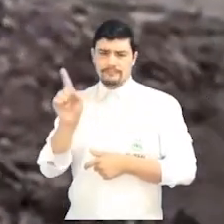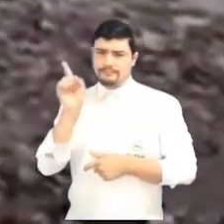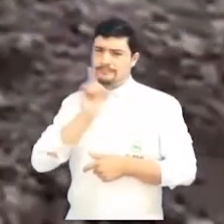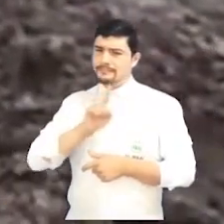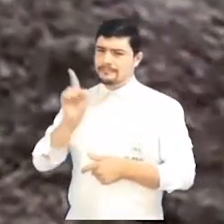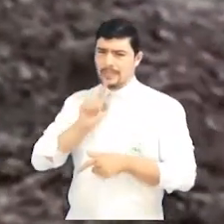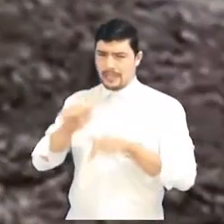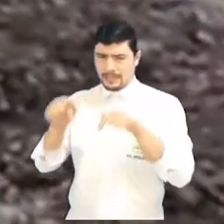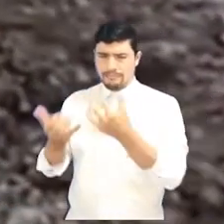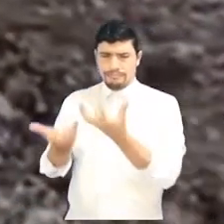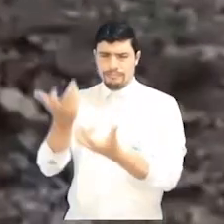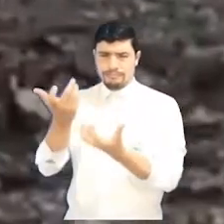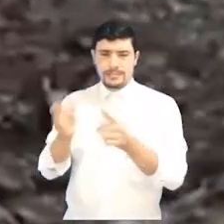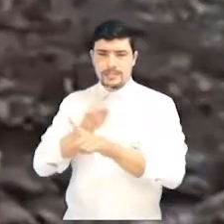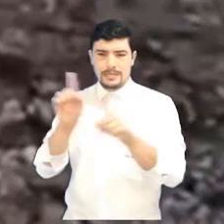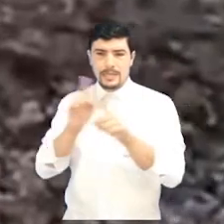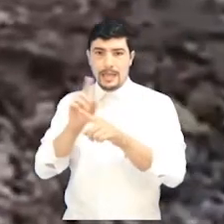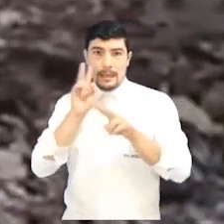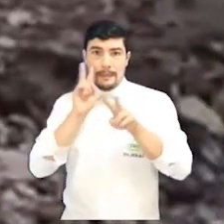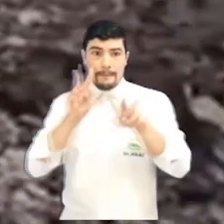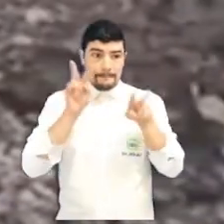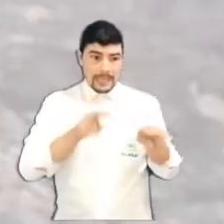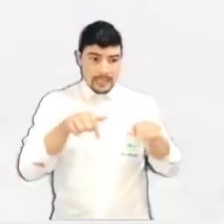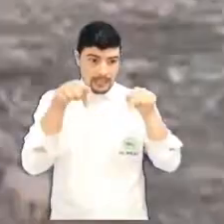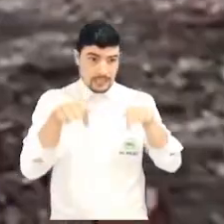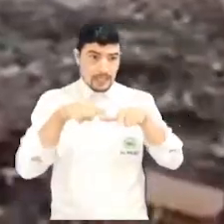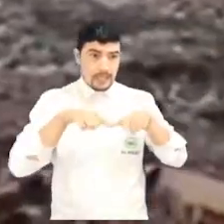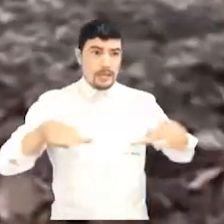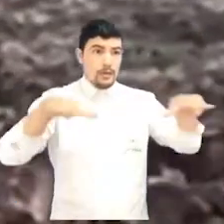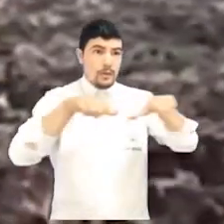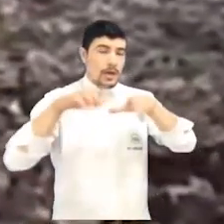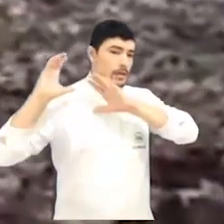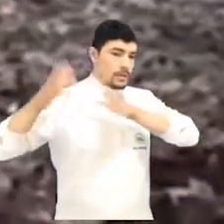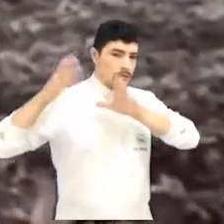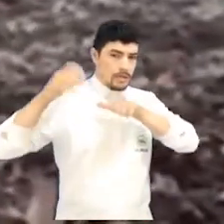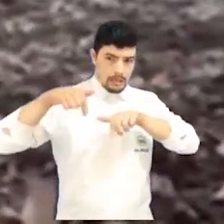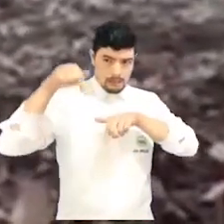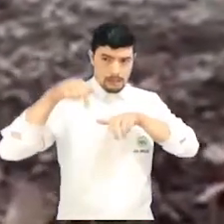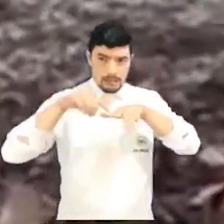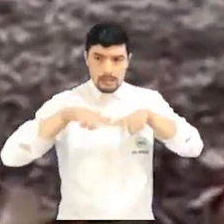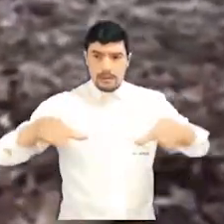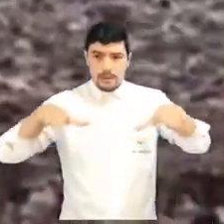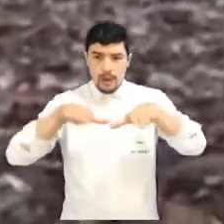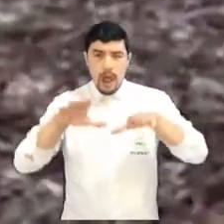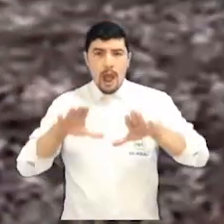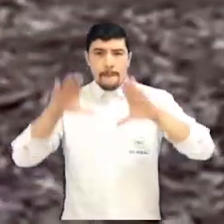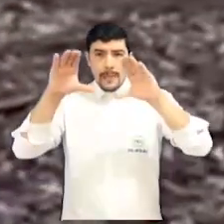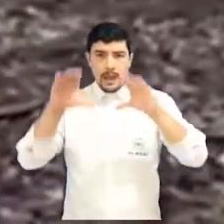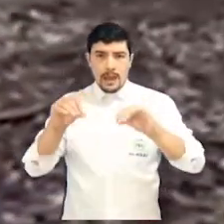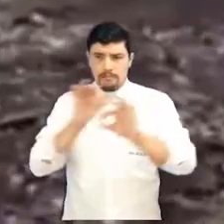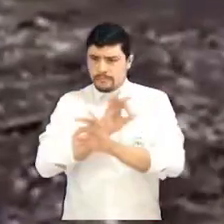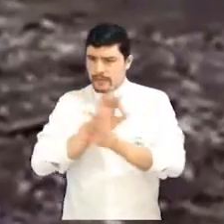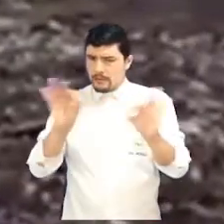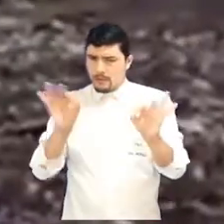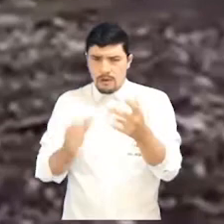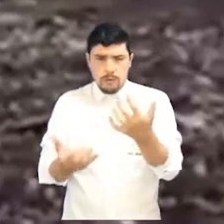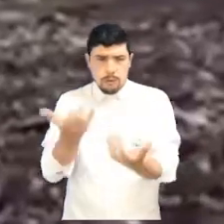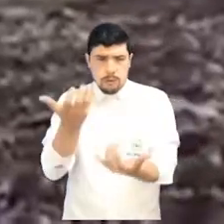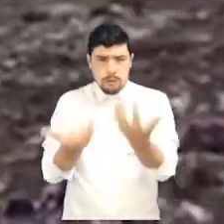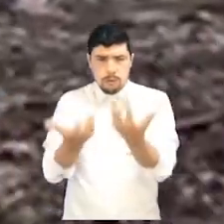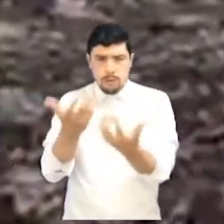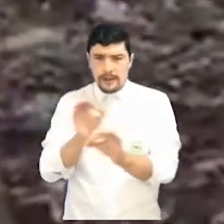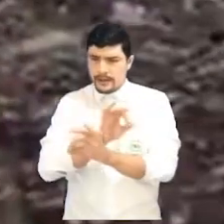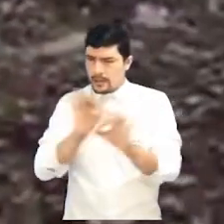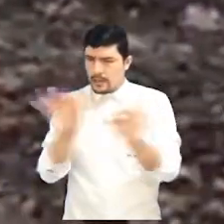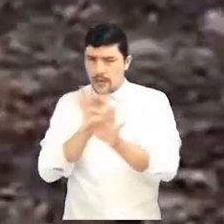no hay ningún conato de incendio, está terraceado, estamos desmintiendo esta matriz de opinión. Ustedes pueden observar, no